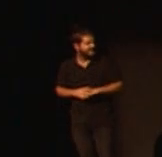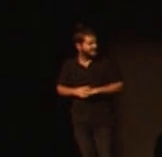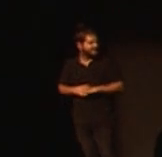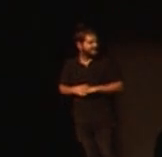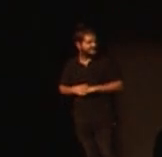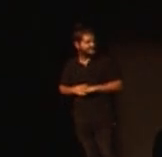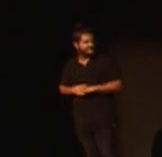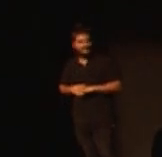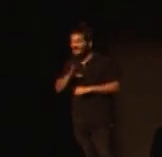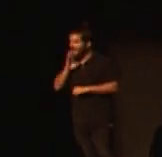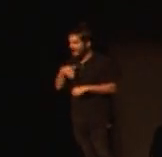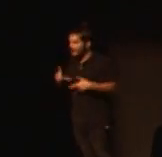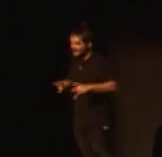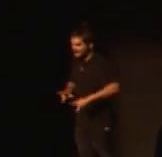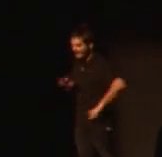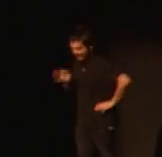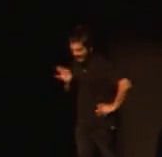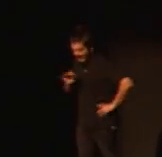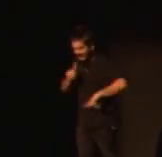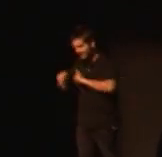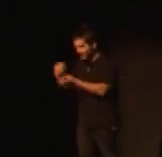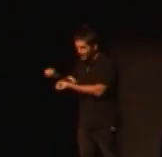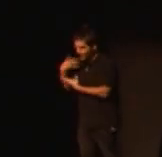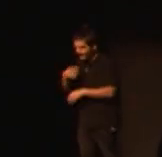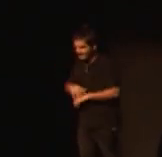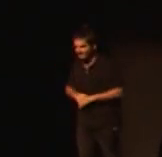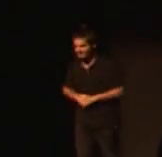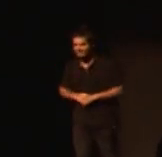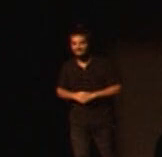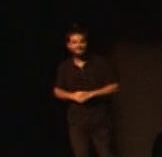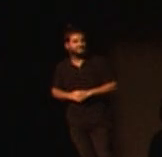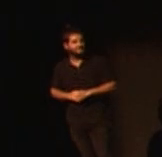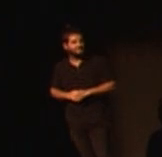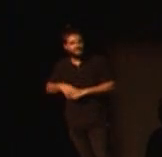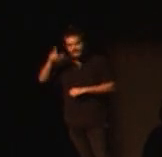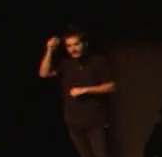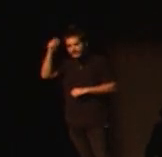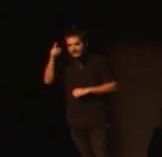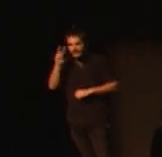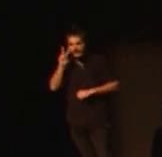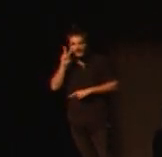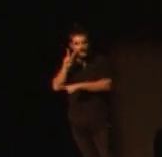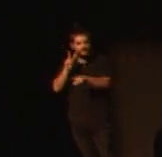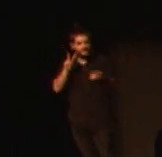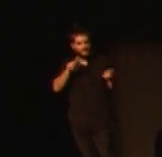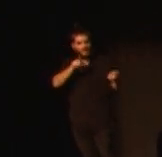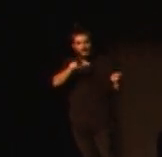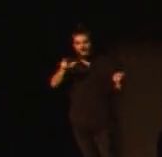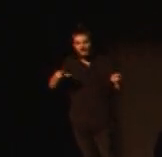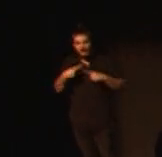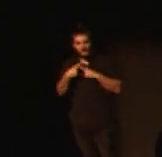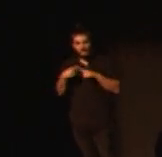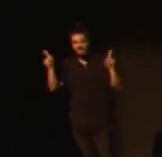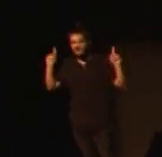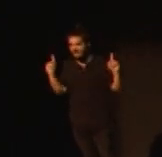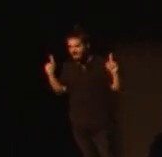¿eh? Luego me cuentas. Oye, Pati, ¿has visto lo diversas que son las personas con las que estamos de viaje?